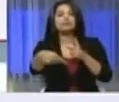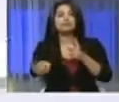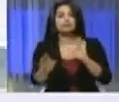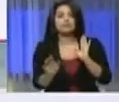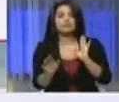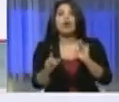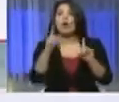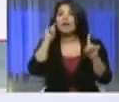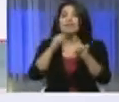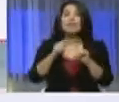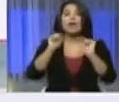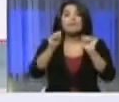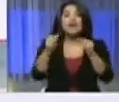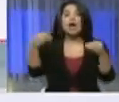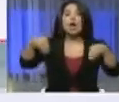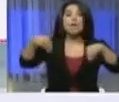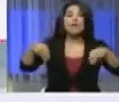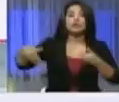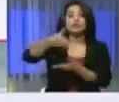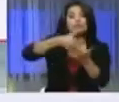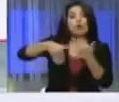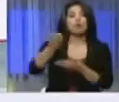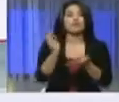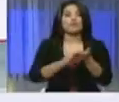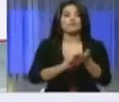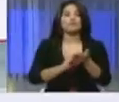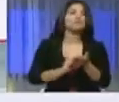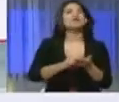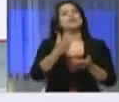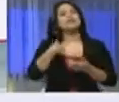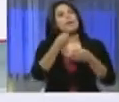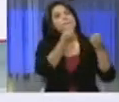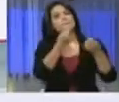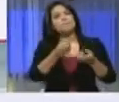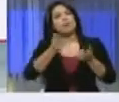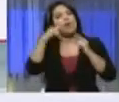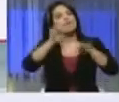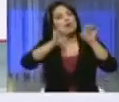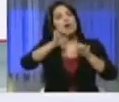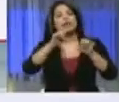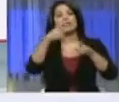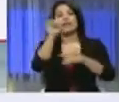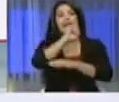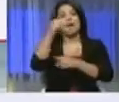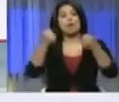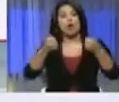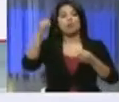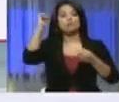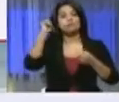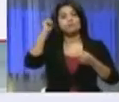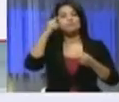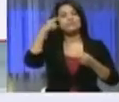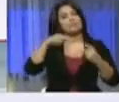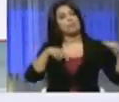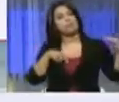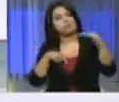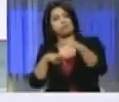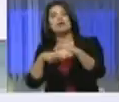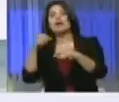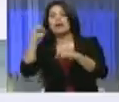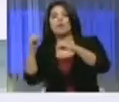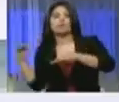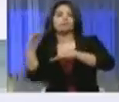Centenares de gandolas y camiones veremos en horario especial que será estudiado y anunciado. Nosotros propusimos un